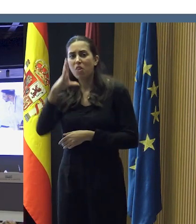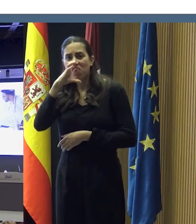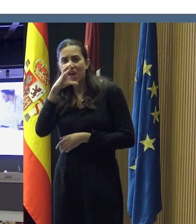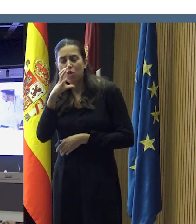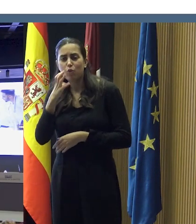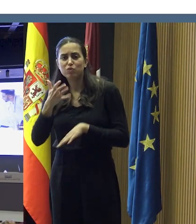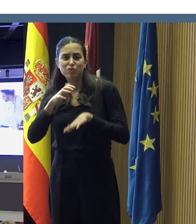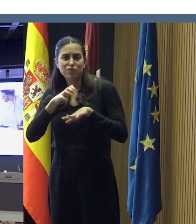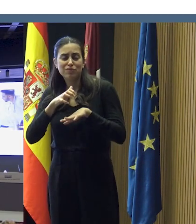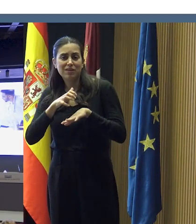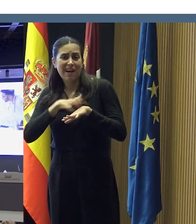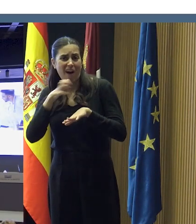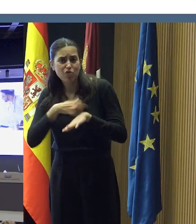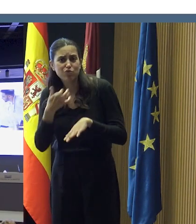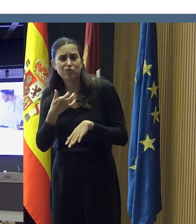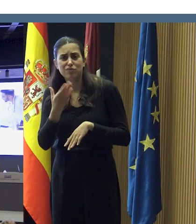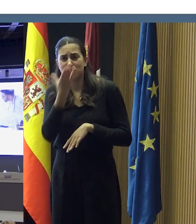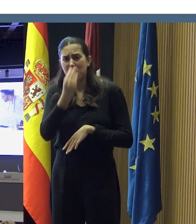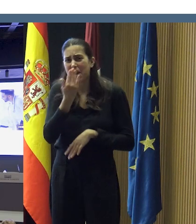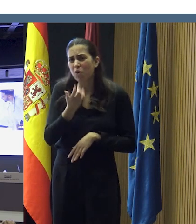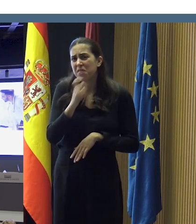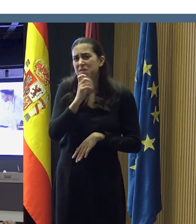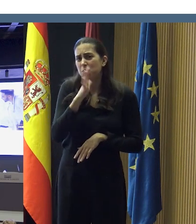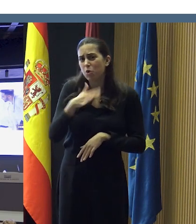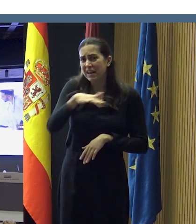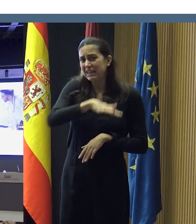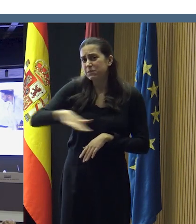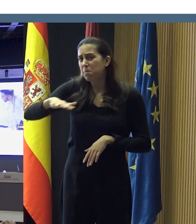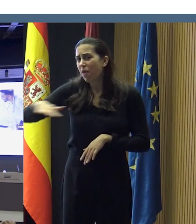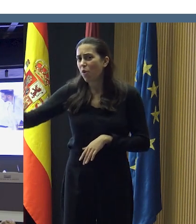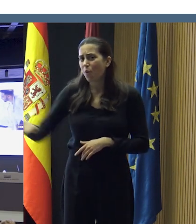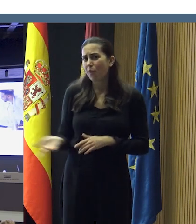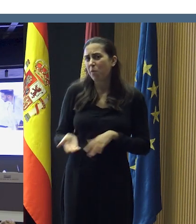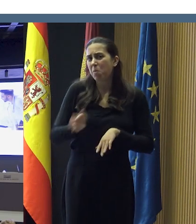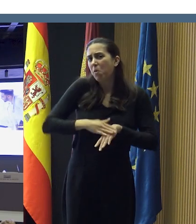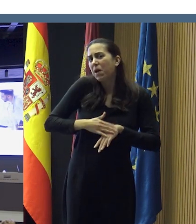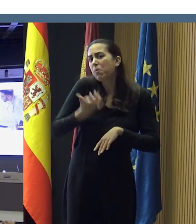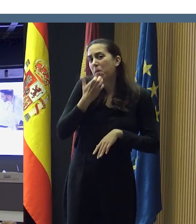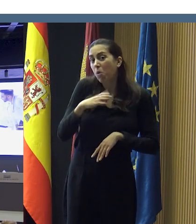con gatos, o es más difícil por el espacio que hay, o no sería más efectivo